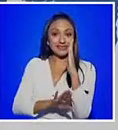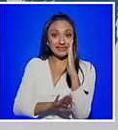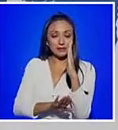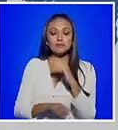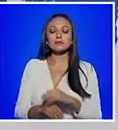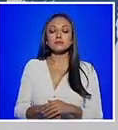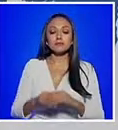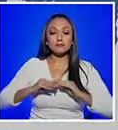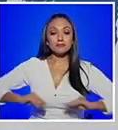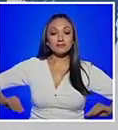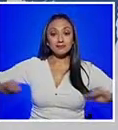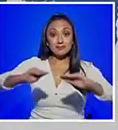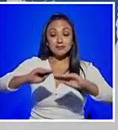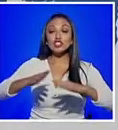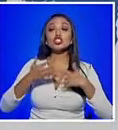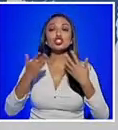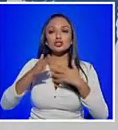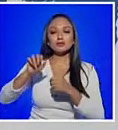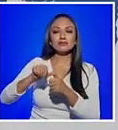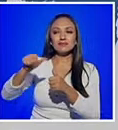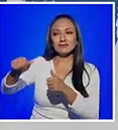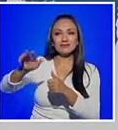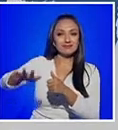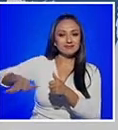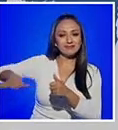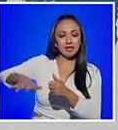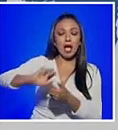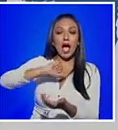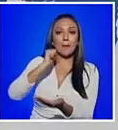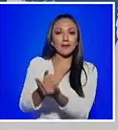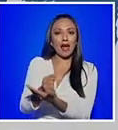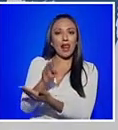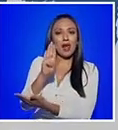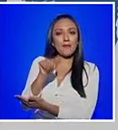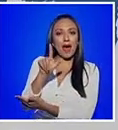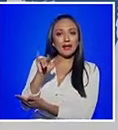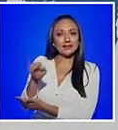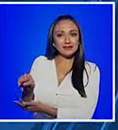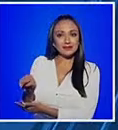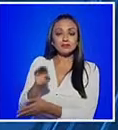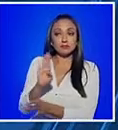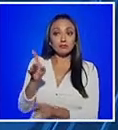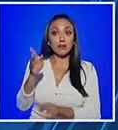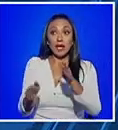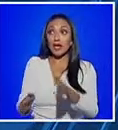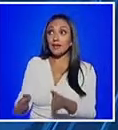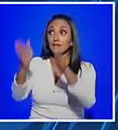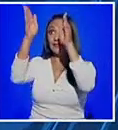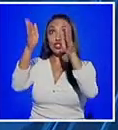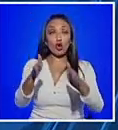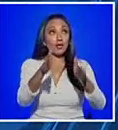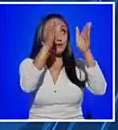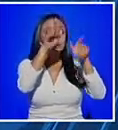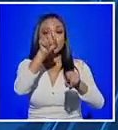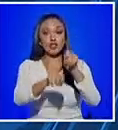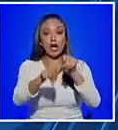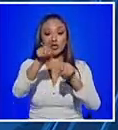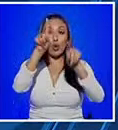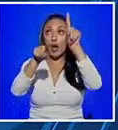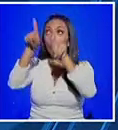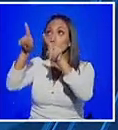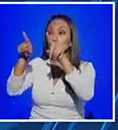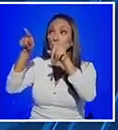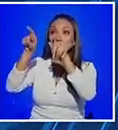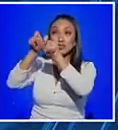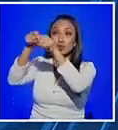kilómetros al sureste de Denpasar, la capital de Bali. Varios edificios fueron afectados con grietas en las